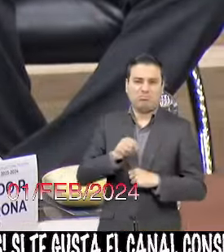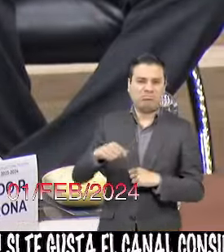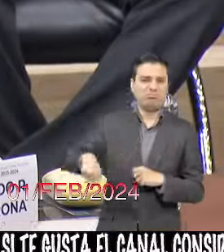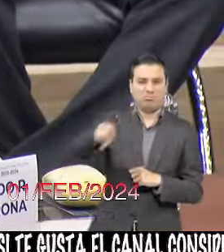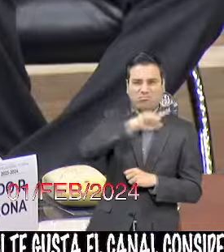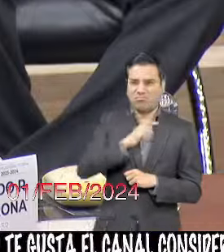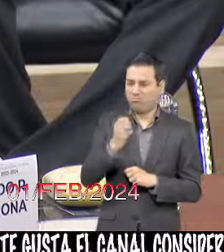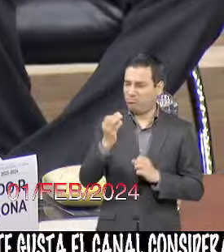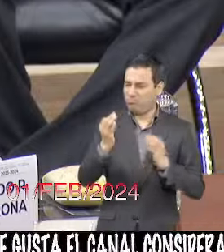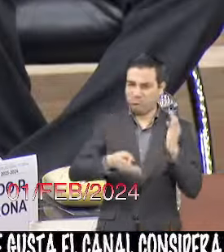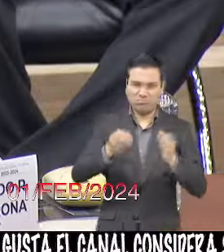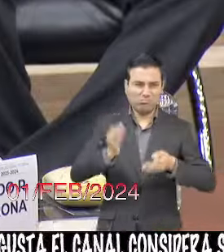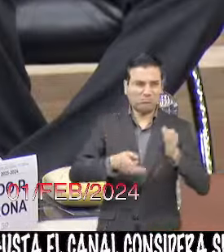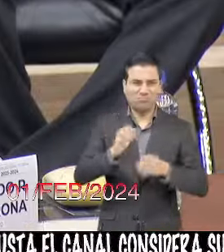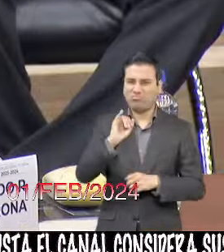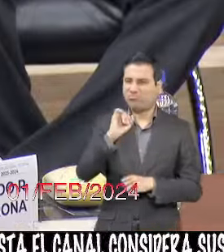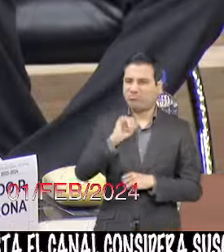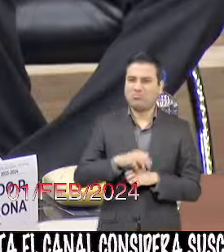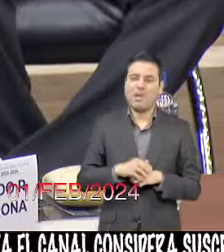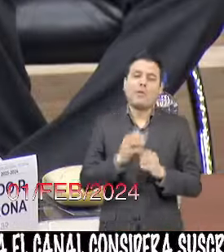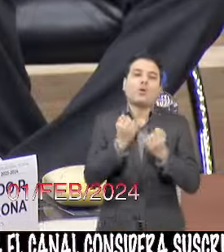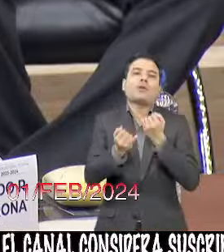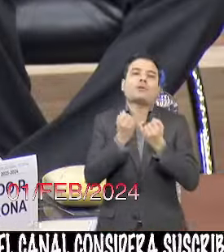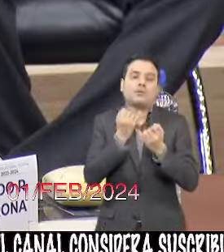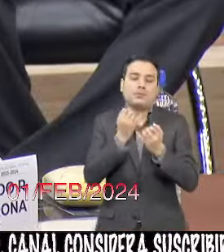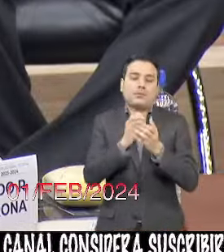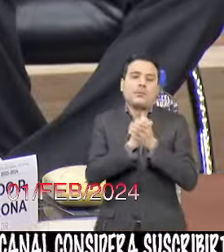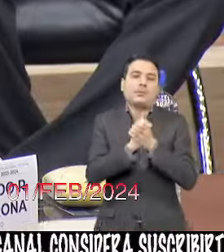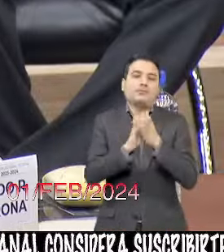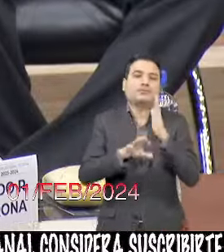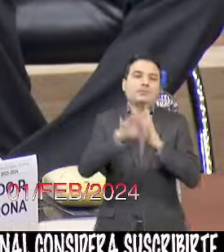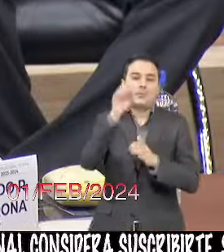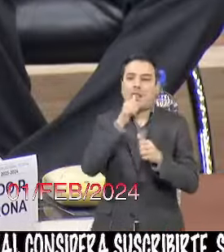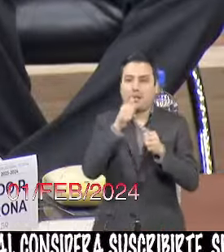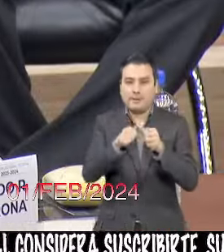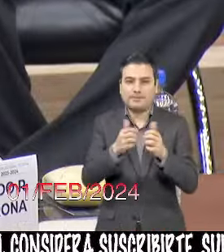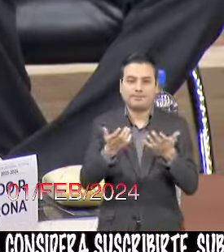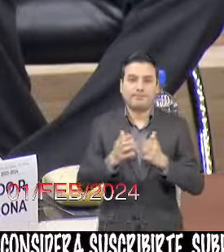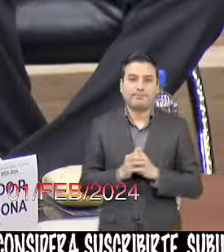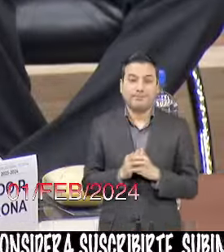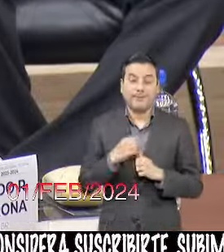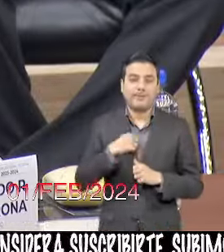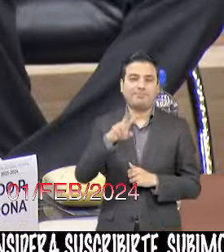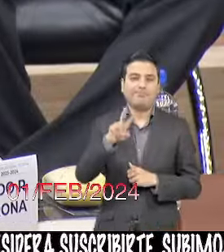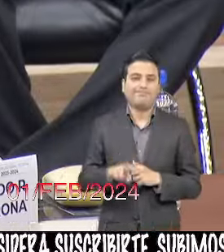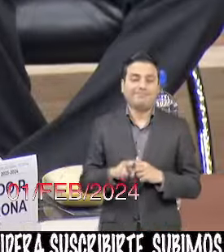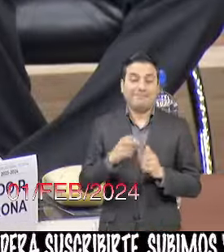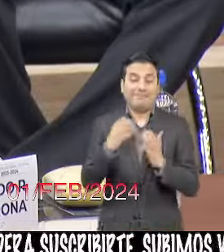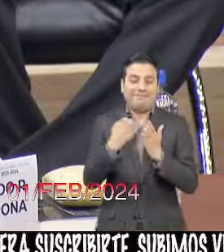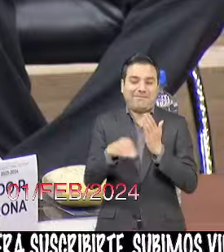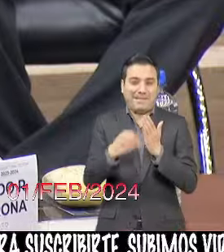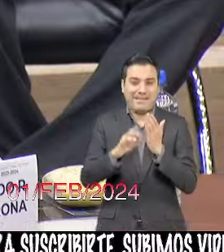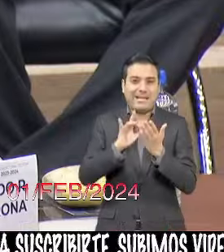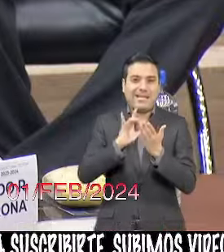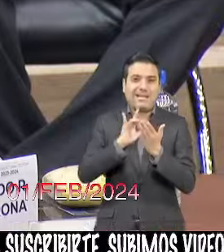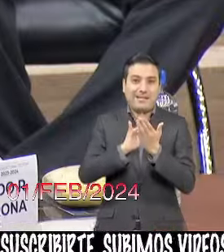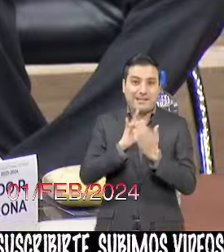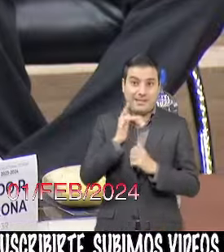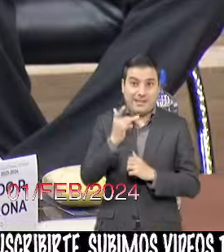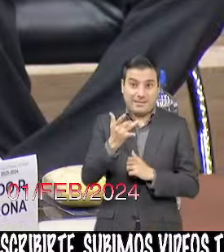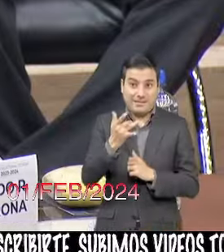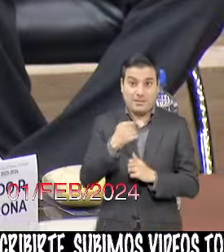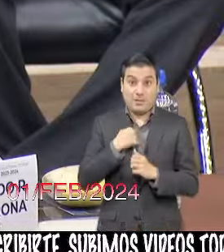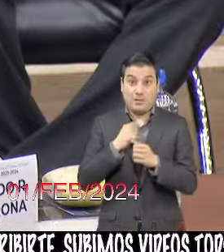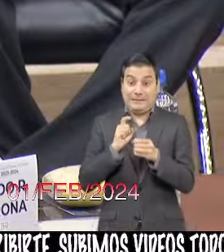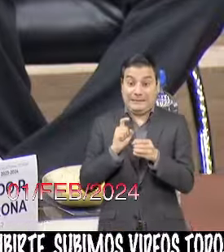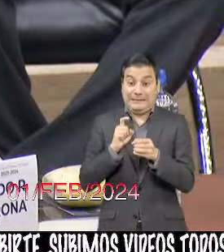participar. Yo quiero agradecer, debí haber empezado por ahí, agradecer el privilegio de formar